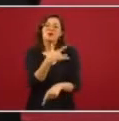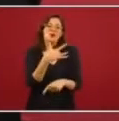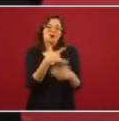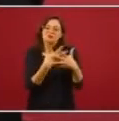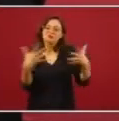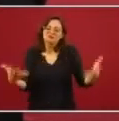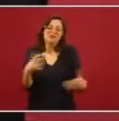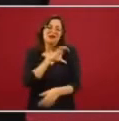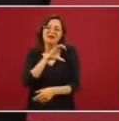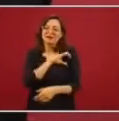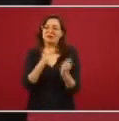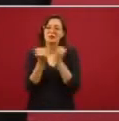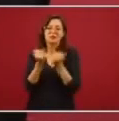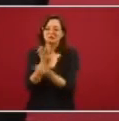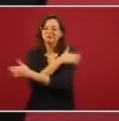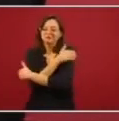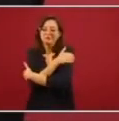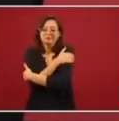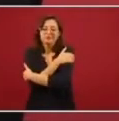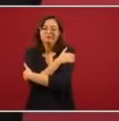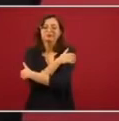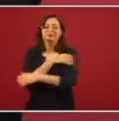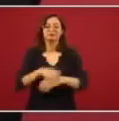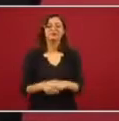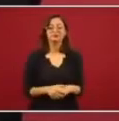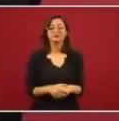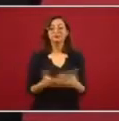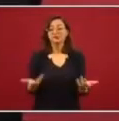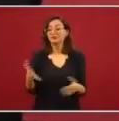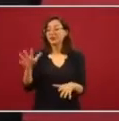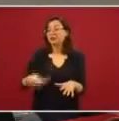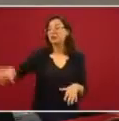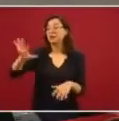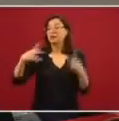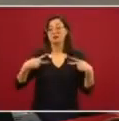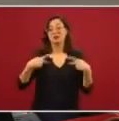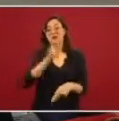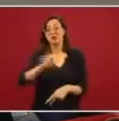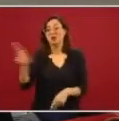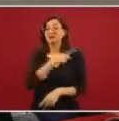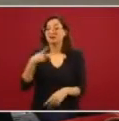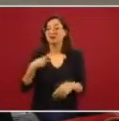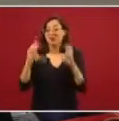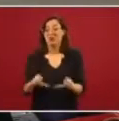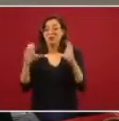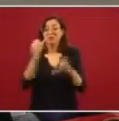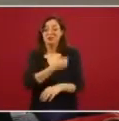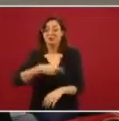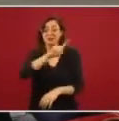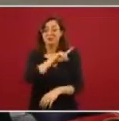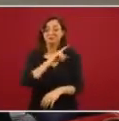y también abraza la acción de salud pública es para todas las personas y obviamente el presidente